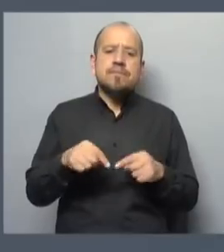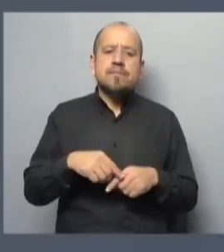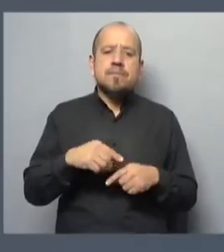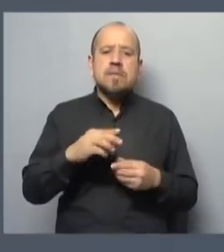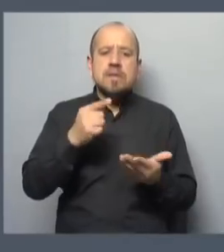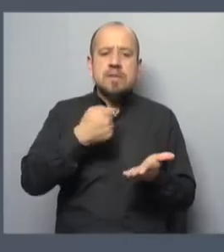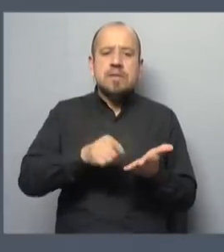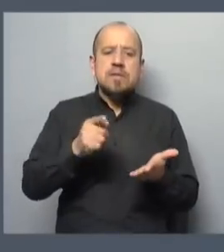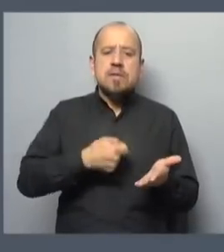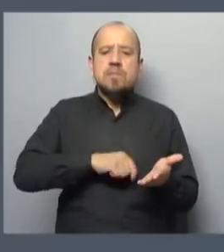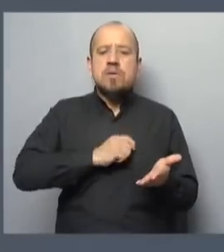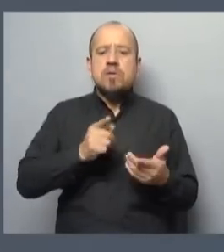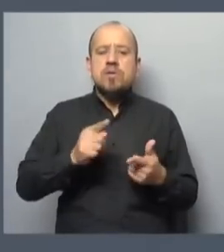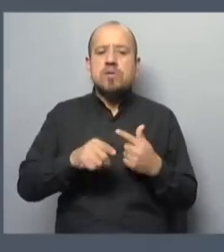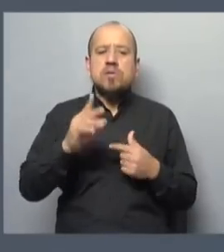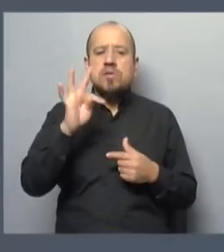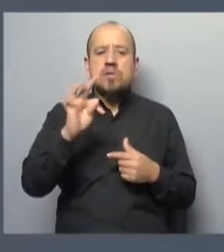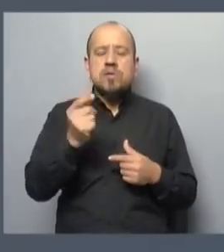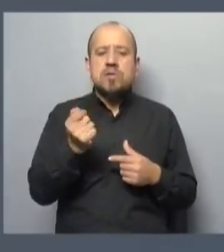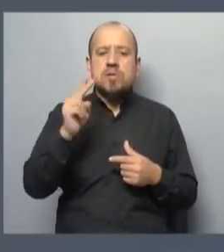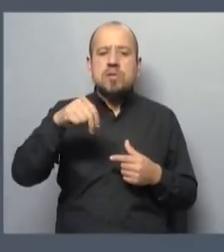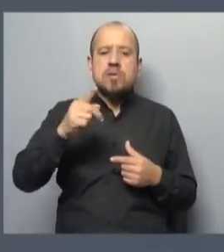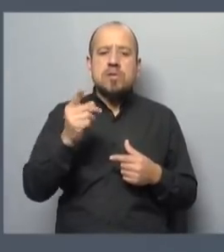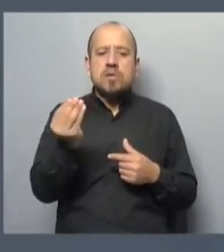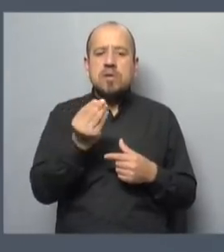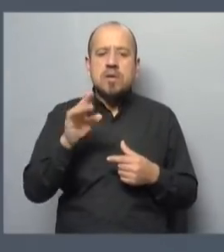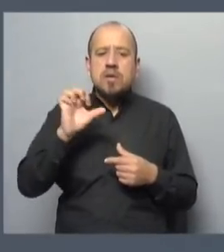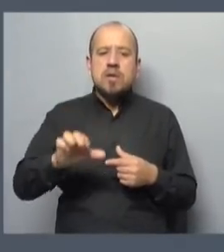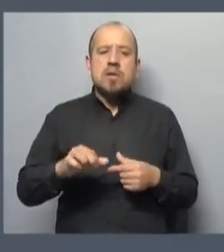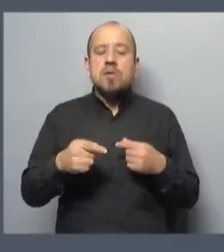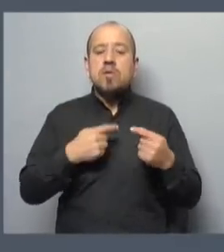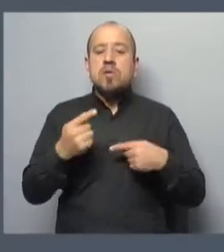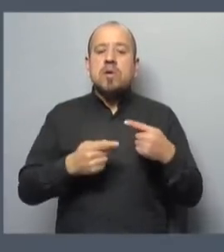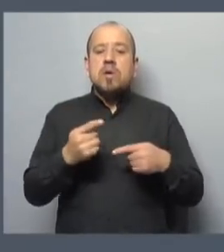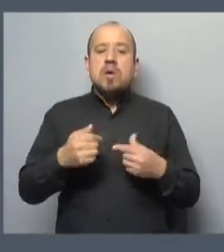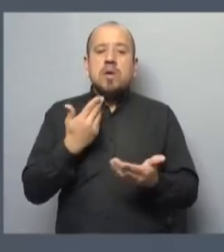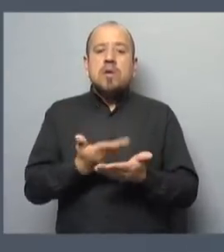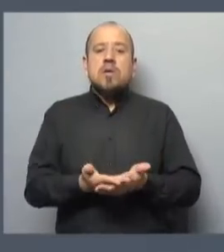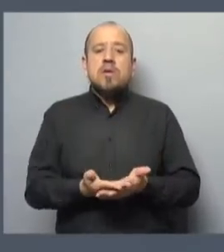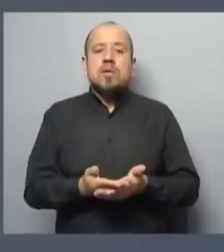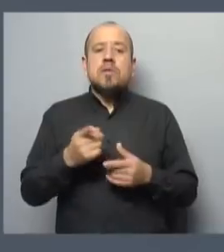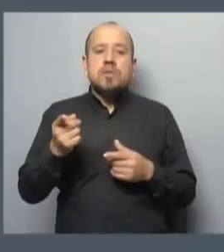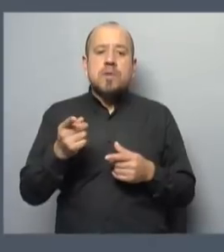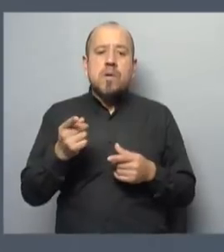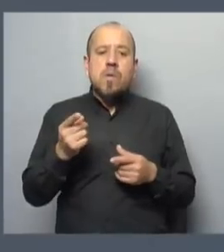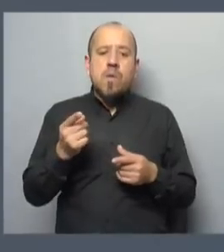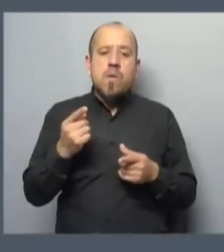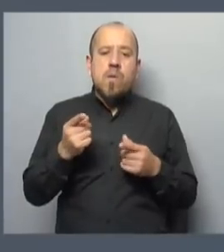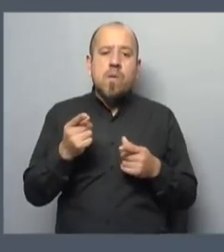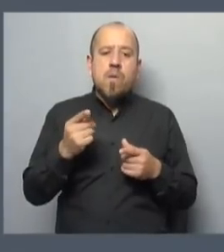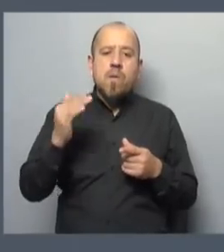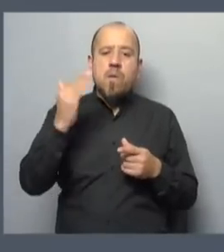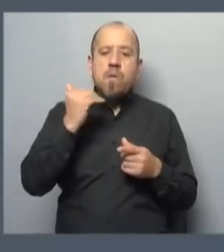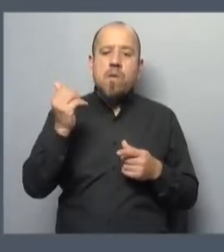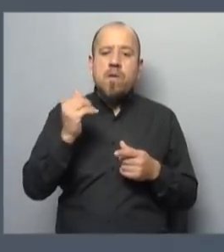español y terminé en el tanque sisley cuando iba a seguir jugando tengo una propuesta en un equipo de primera me acuerdo y me llama freddy